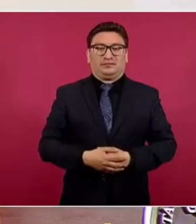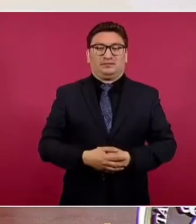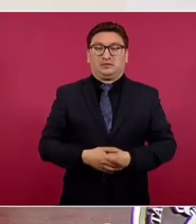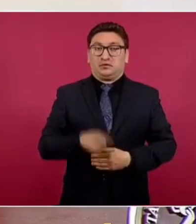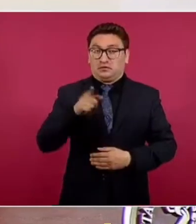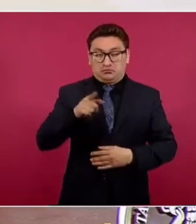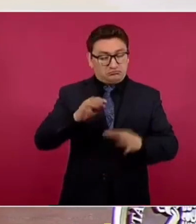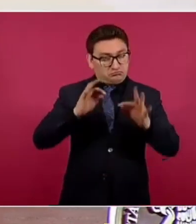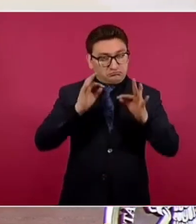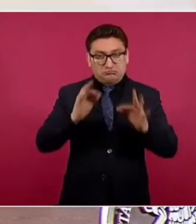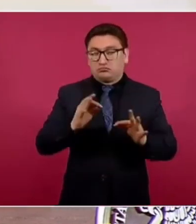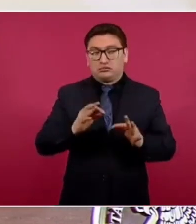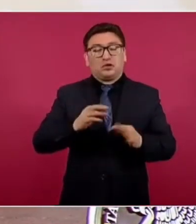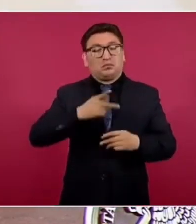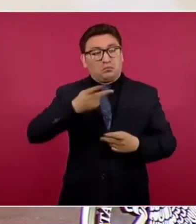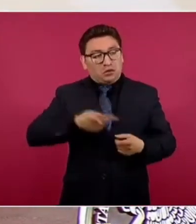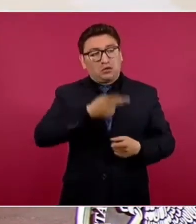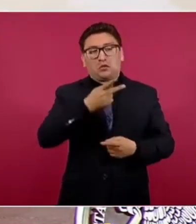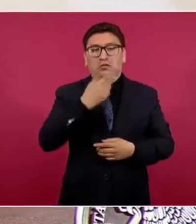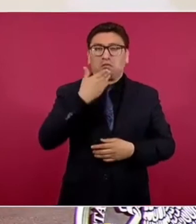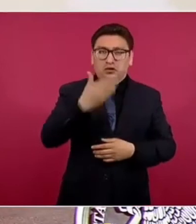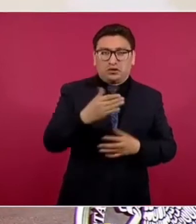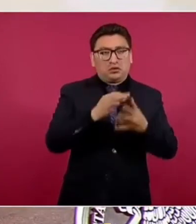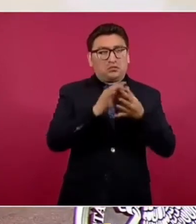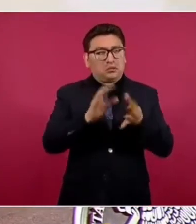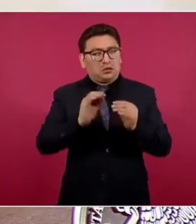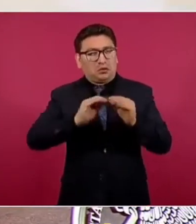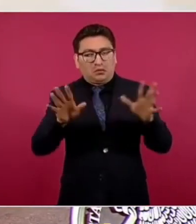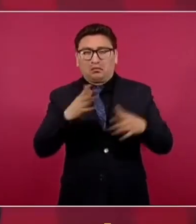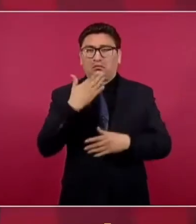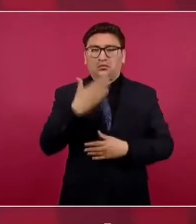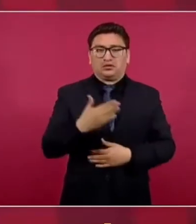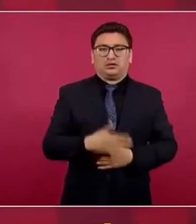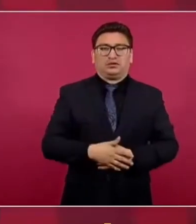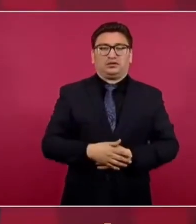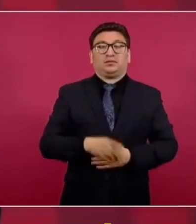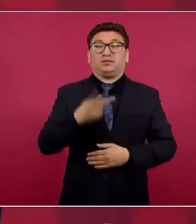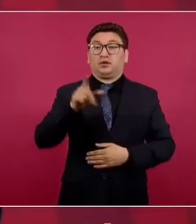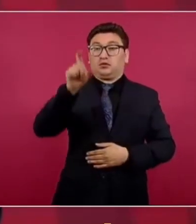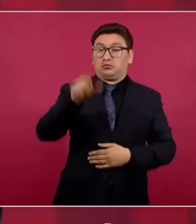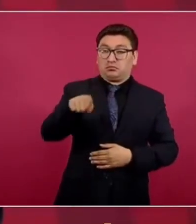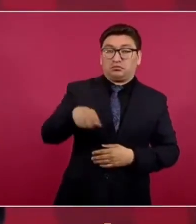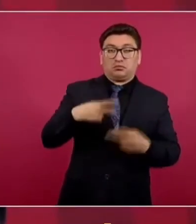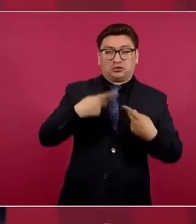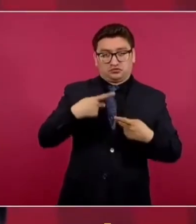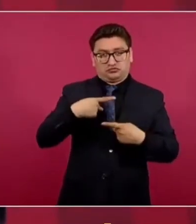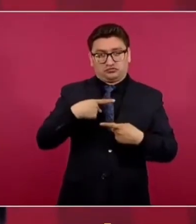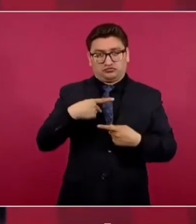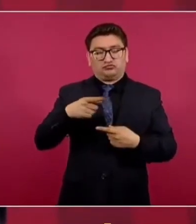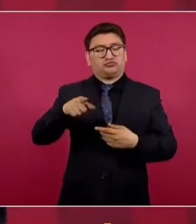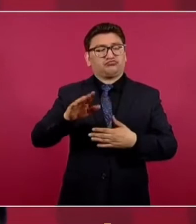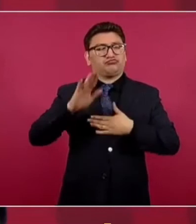consecuente, su pregunta bien articulada, pero además con un